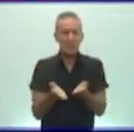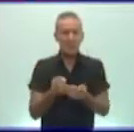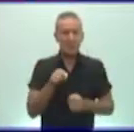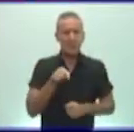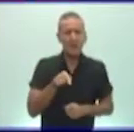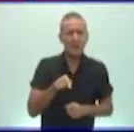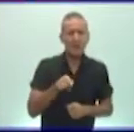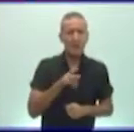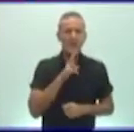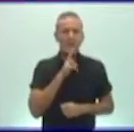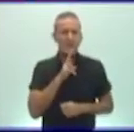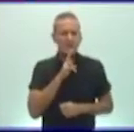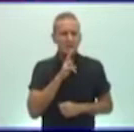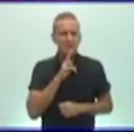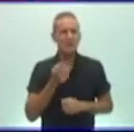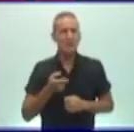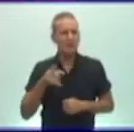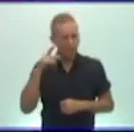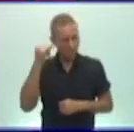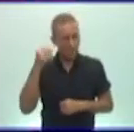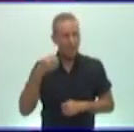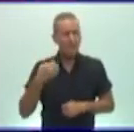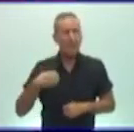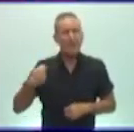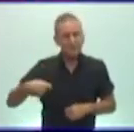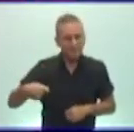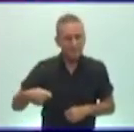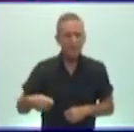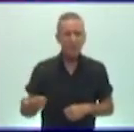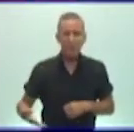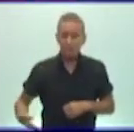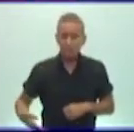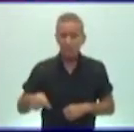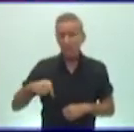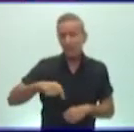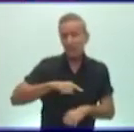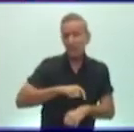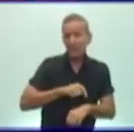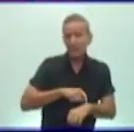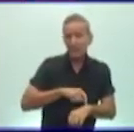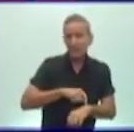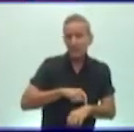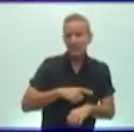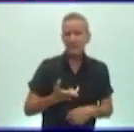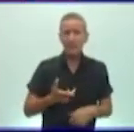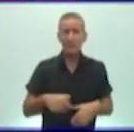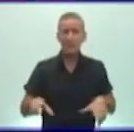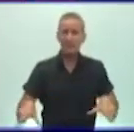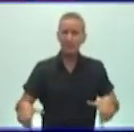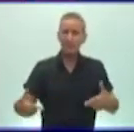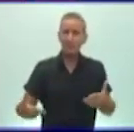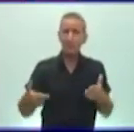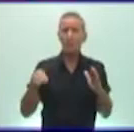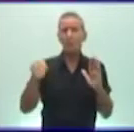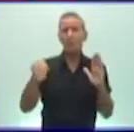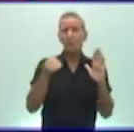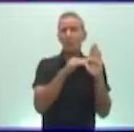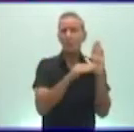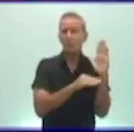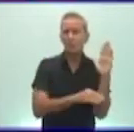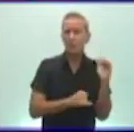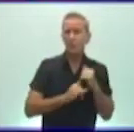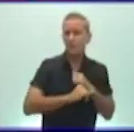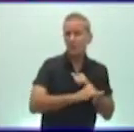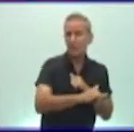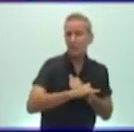agua. Y sí, debemos aprovechar en este tiempo en que estamos dando cumplimiento a las medidas de aislamiento